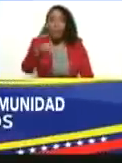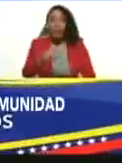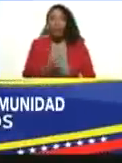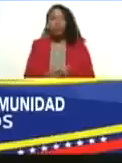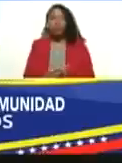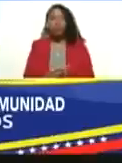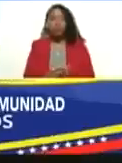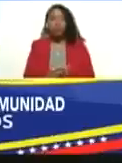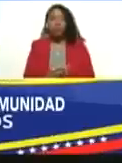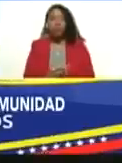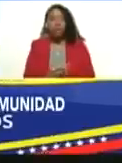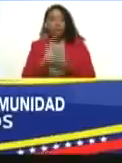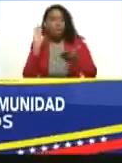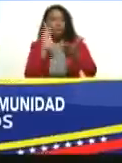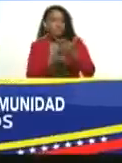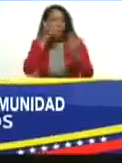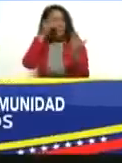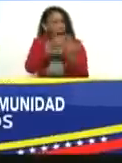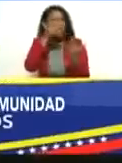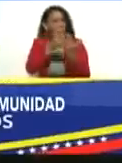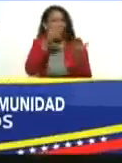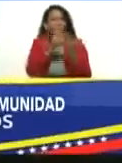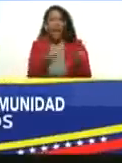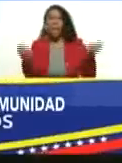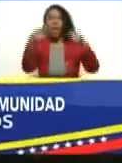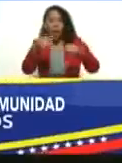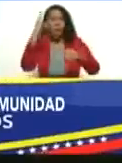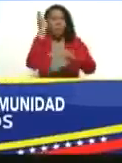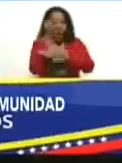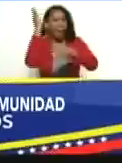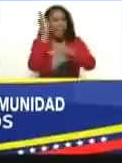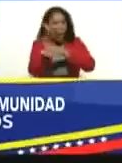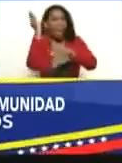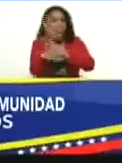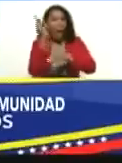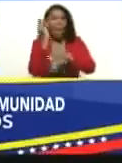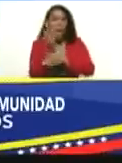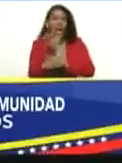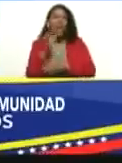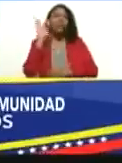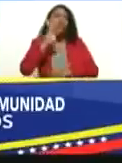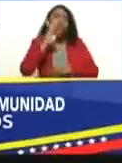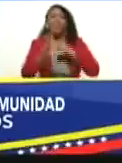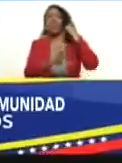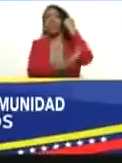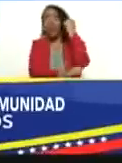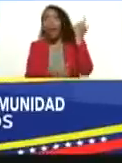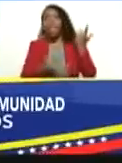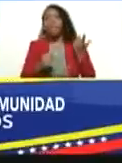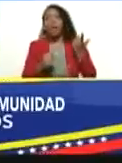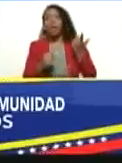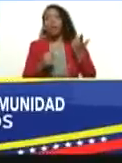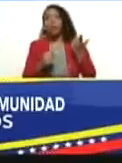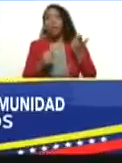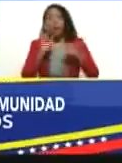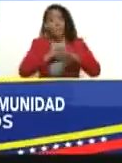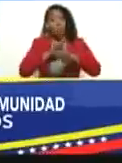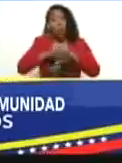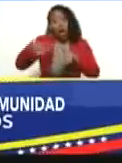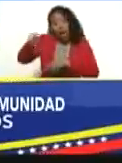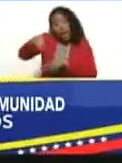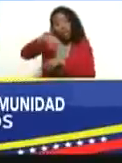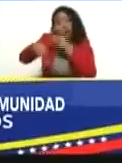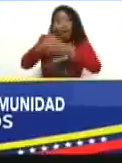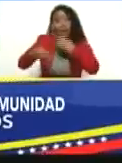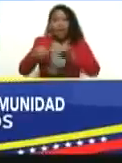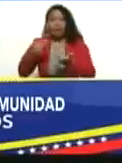imponer medidas coercitivas unilaterales ilegales inmorales imponer sanciones criminales